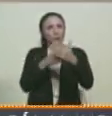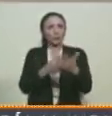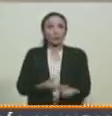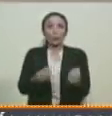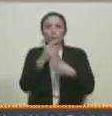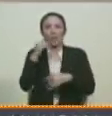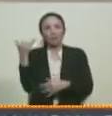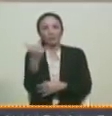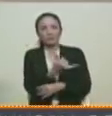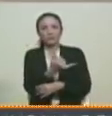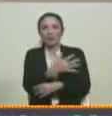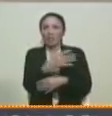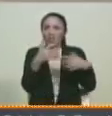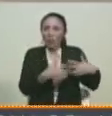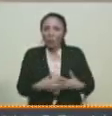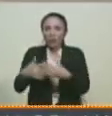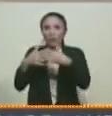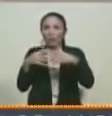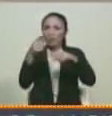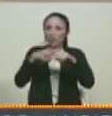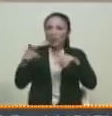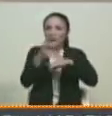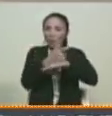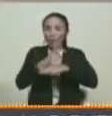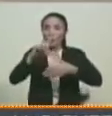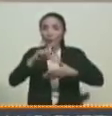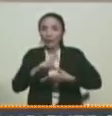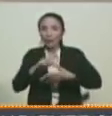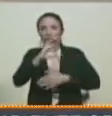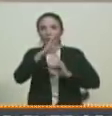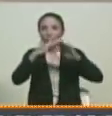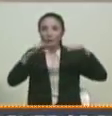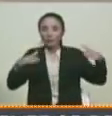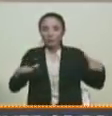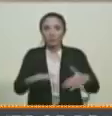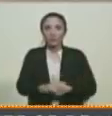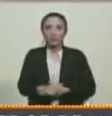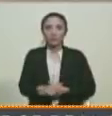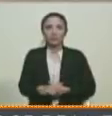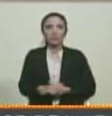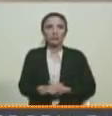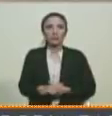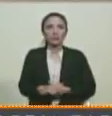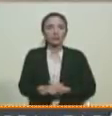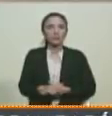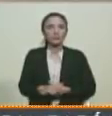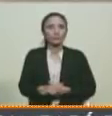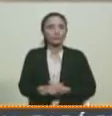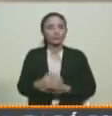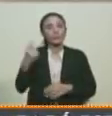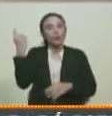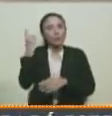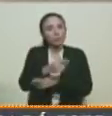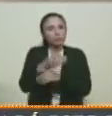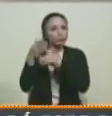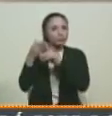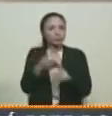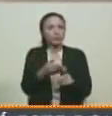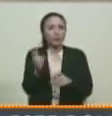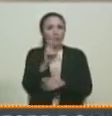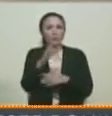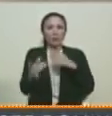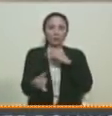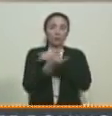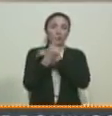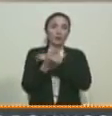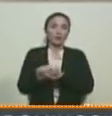amenazas del imperialismo a los gobiernos de América Latina y el Caribe para que condenen a Venezuela, para que traicionen